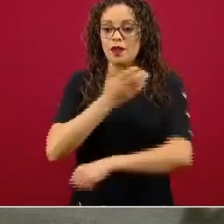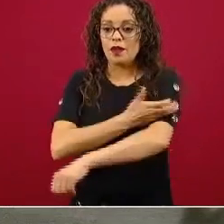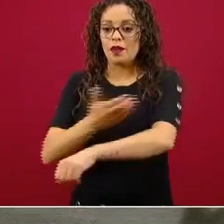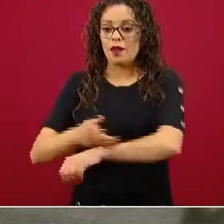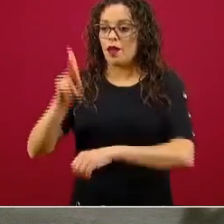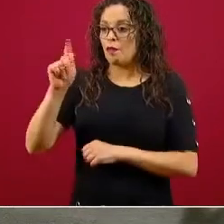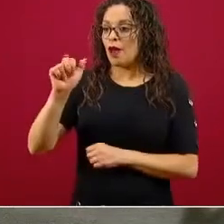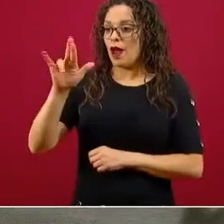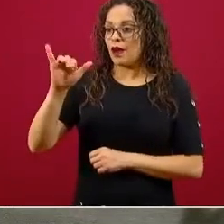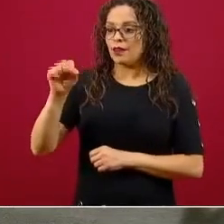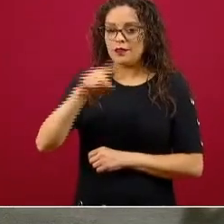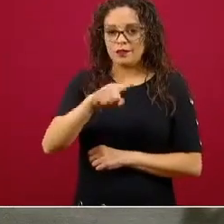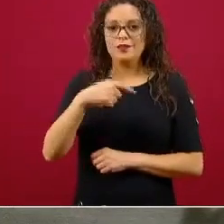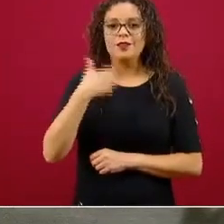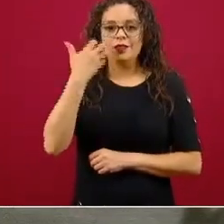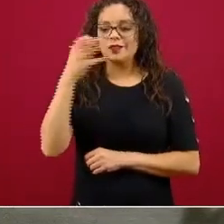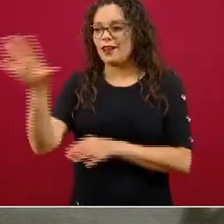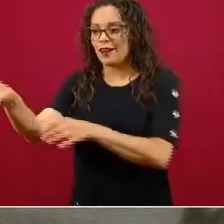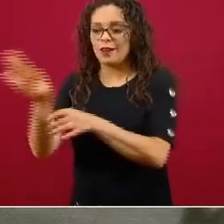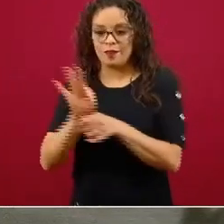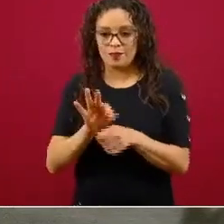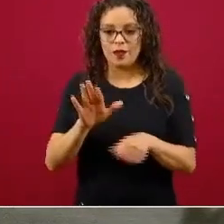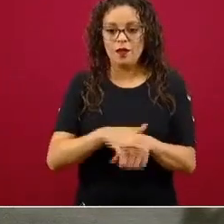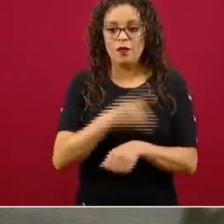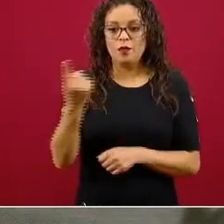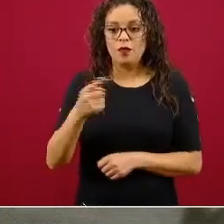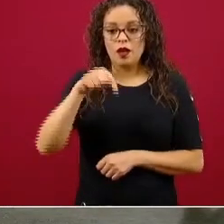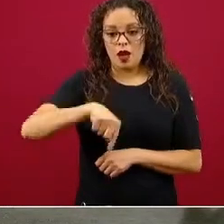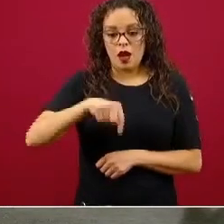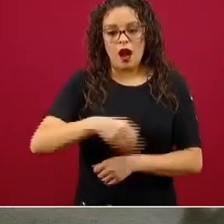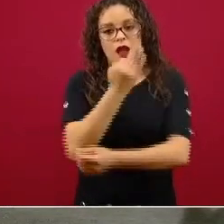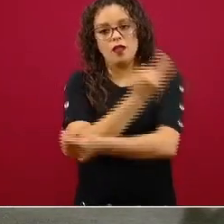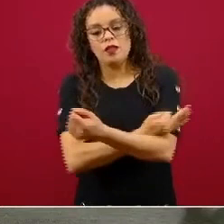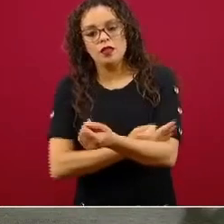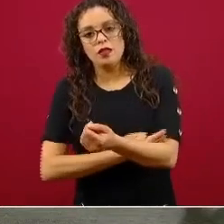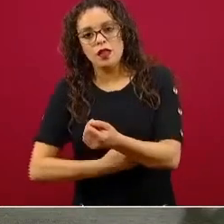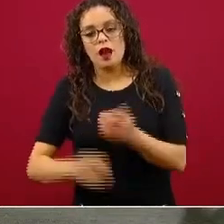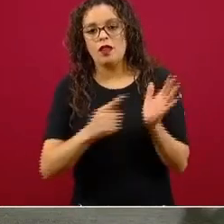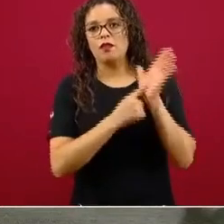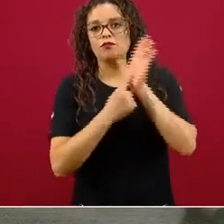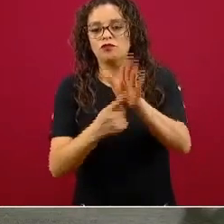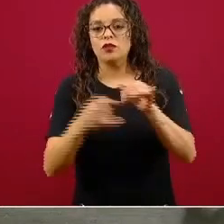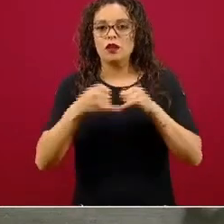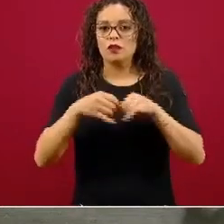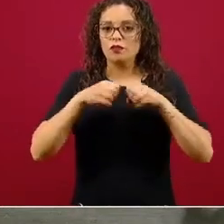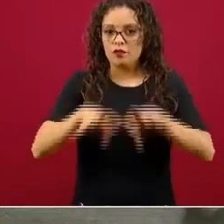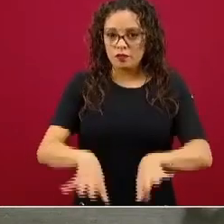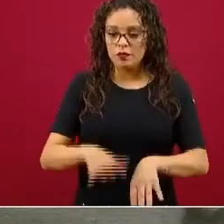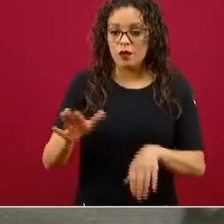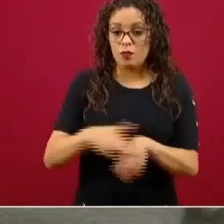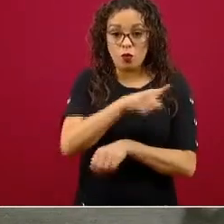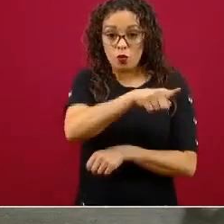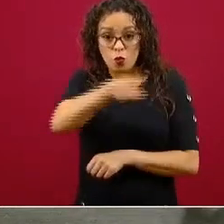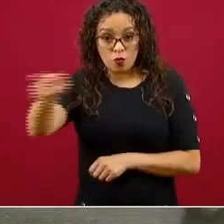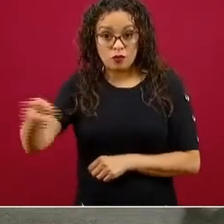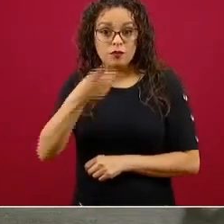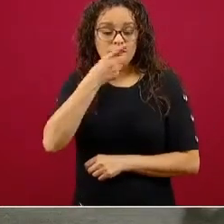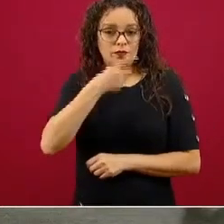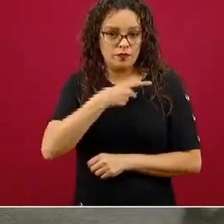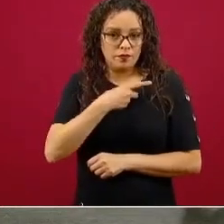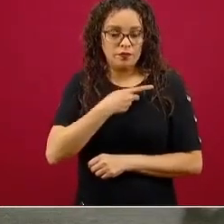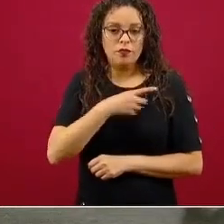estos retrasos que ustedes nos muestran y que nos han dicho que puede tardar ciertos días, 10 días, incluso un poco